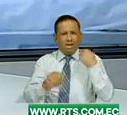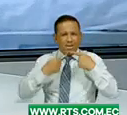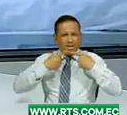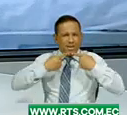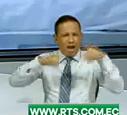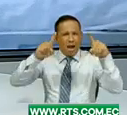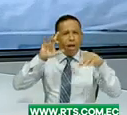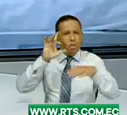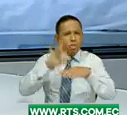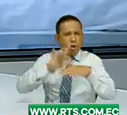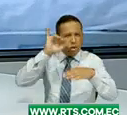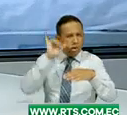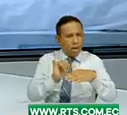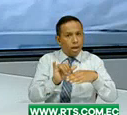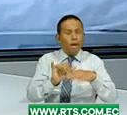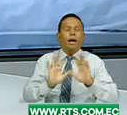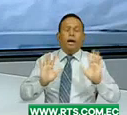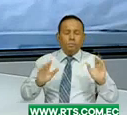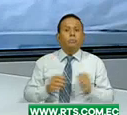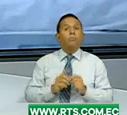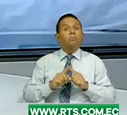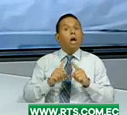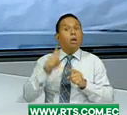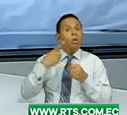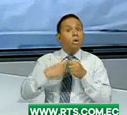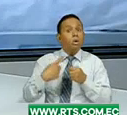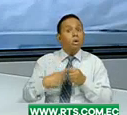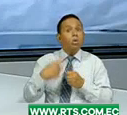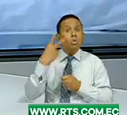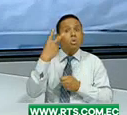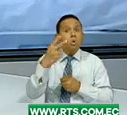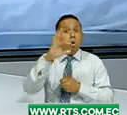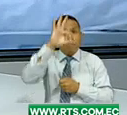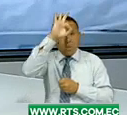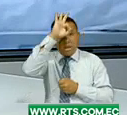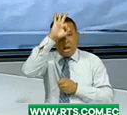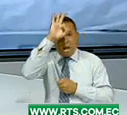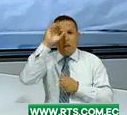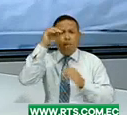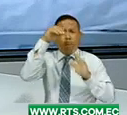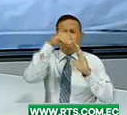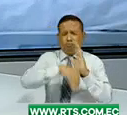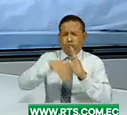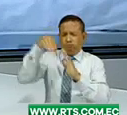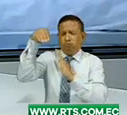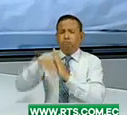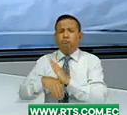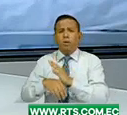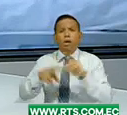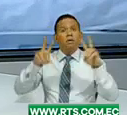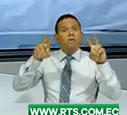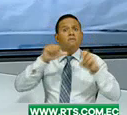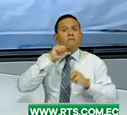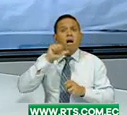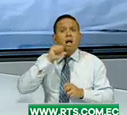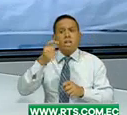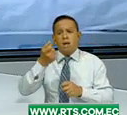Sin embargo, dos hospitales de Quito se declaran en crisis por la falta de insumos y la alta demanda de pacientes